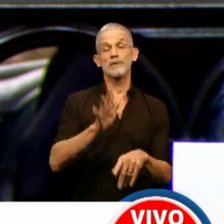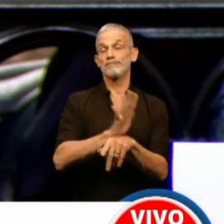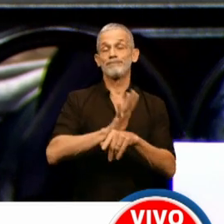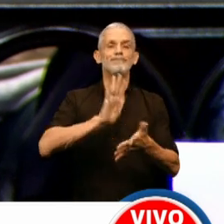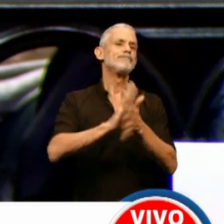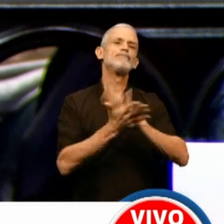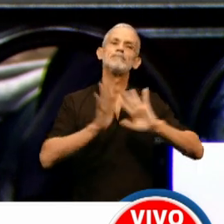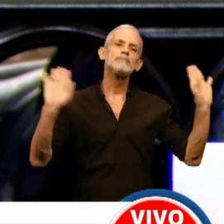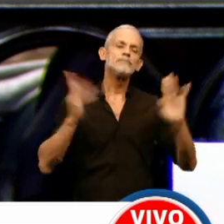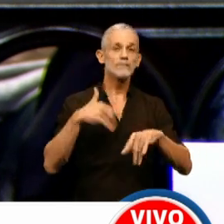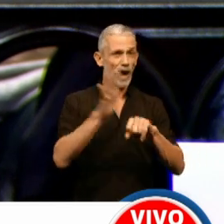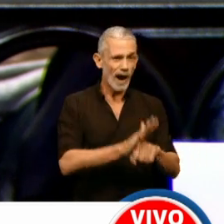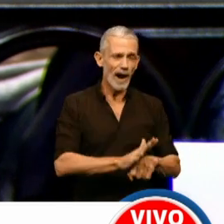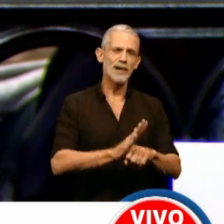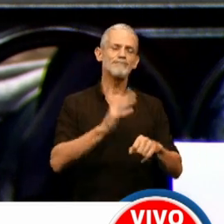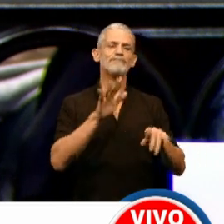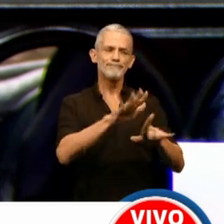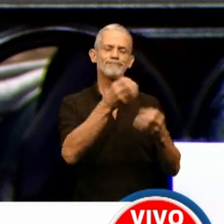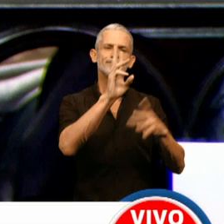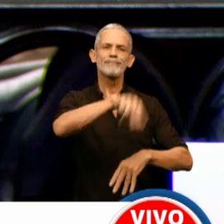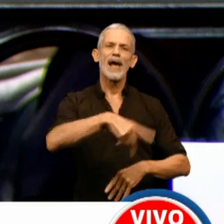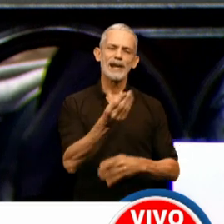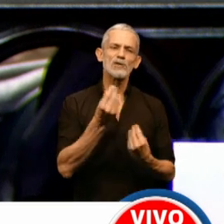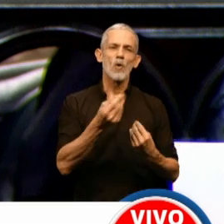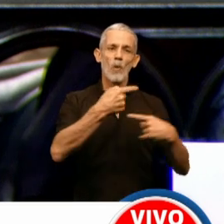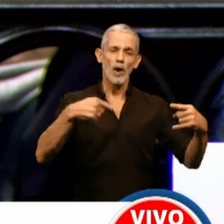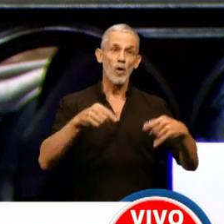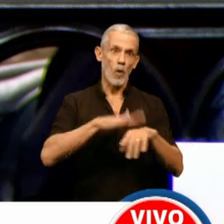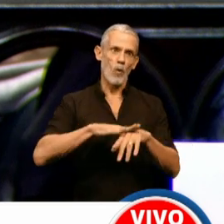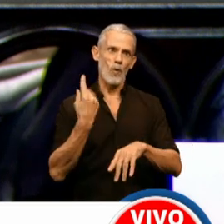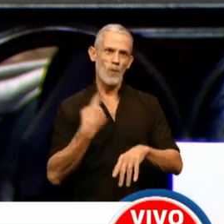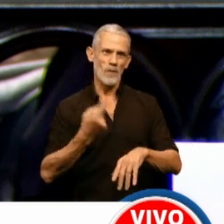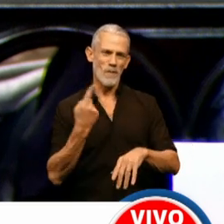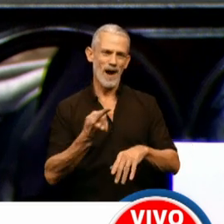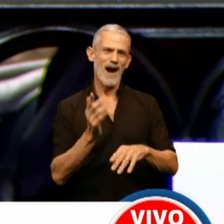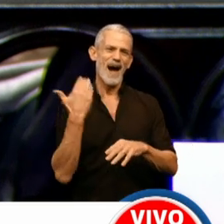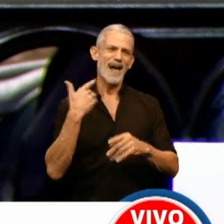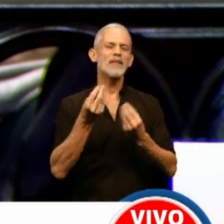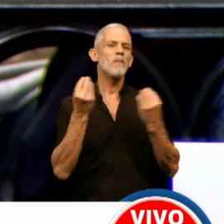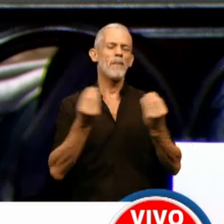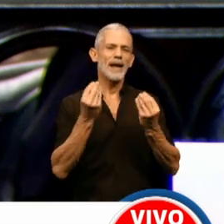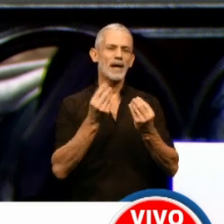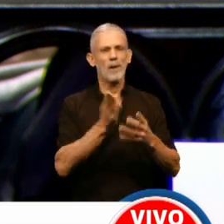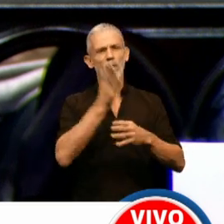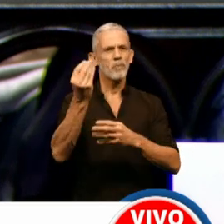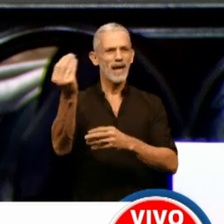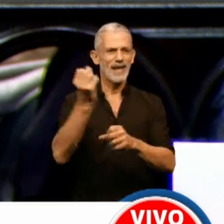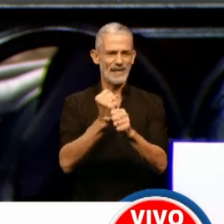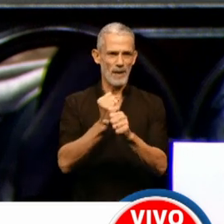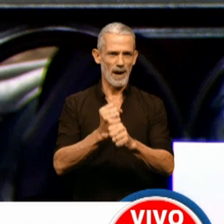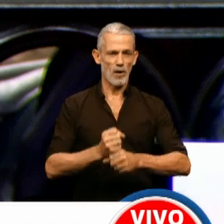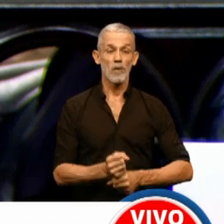es un acto conocimiento de cuáles han sido las condiciones previas para poder acceder al trabajo